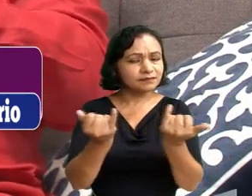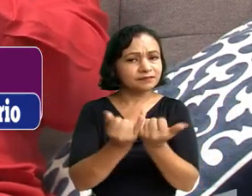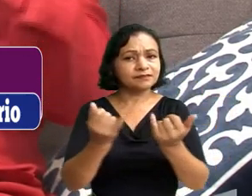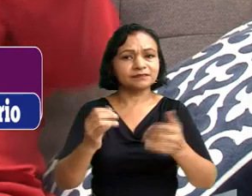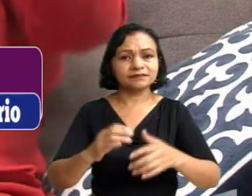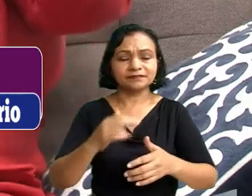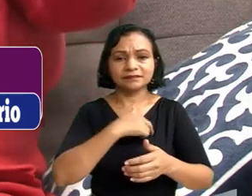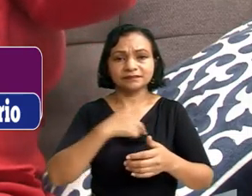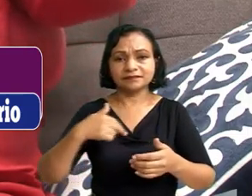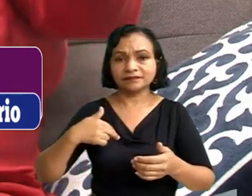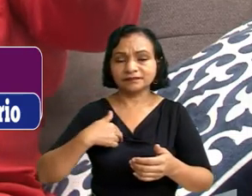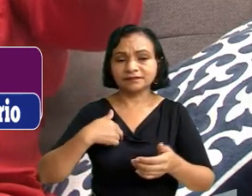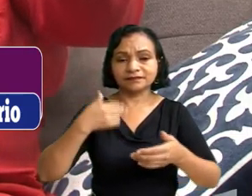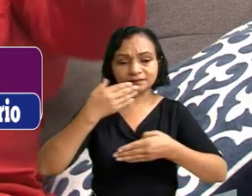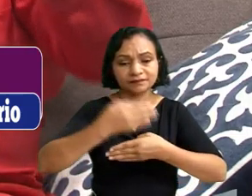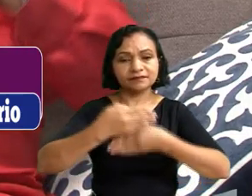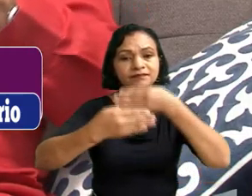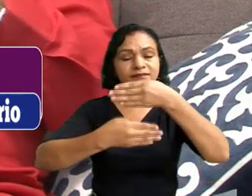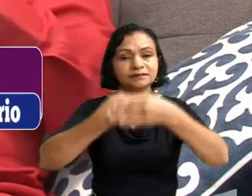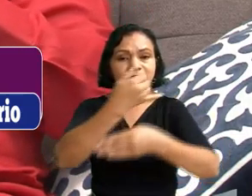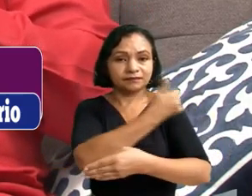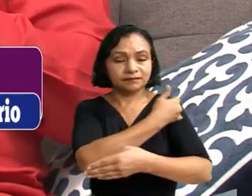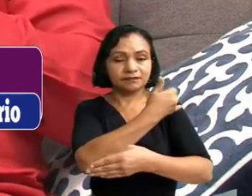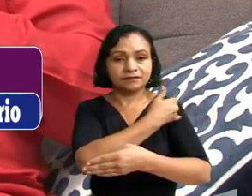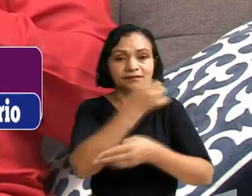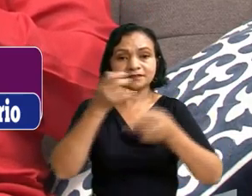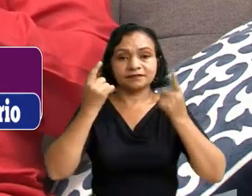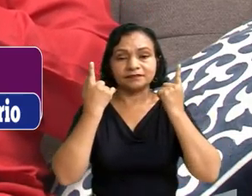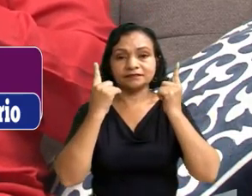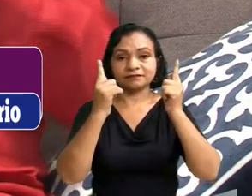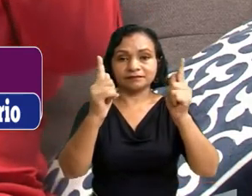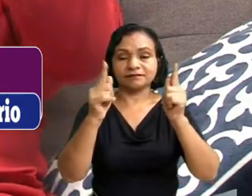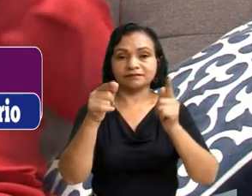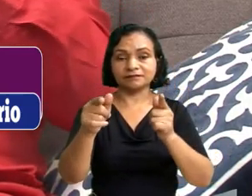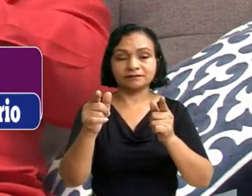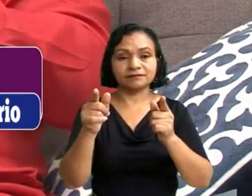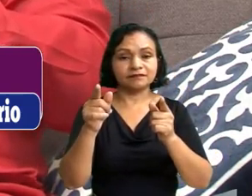estamos avanzando en la conducción del hospital de chinandega un hospital de primera